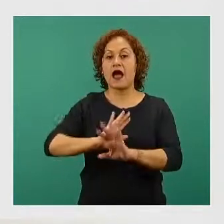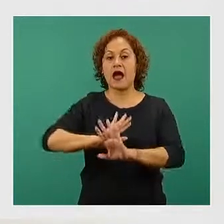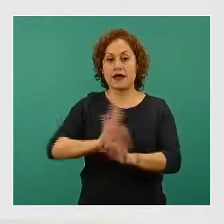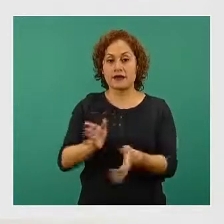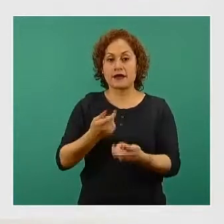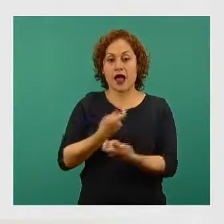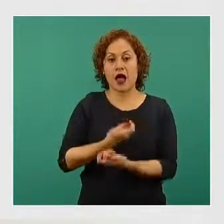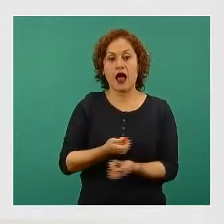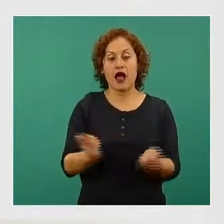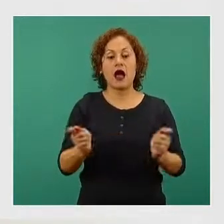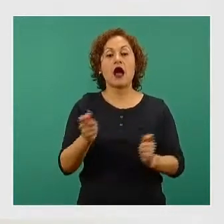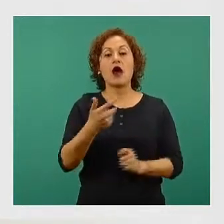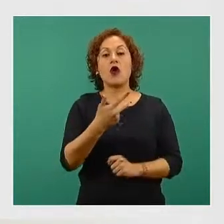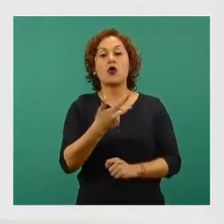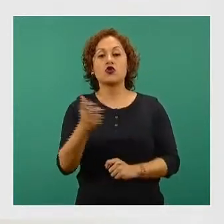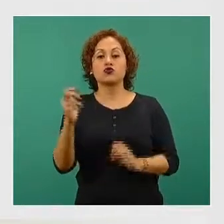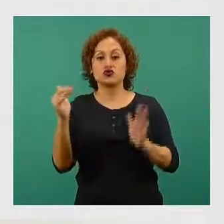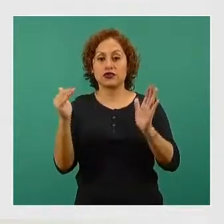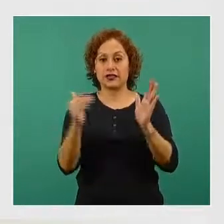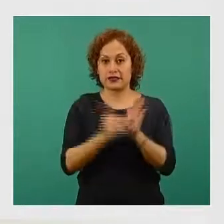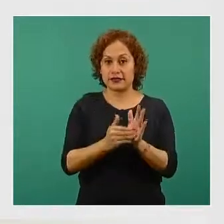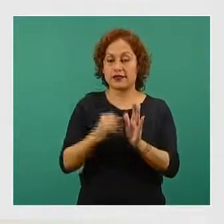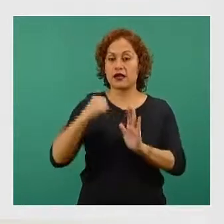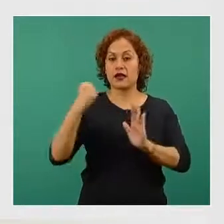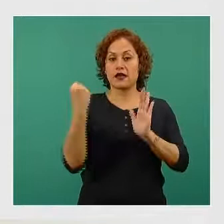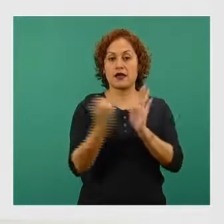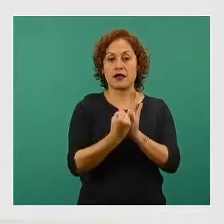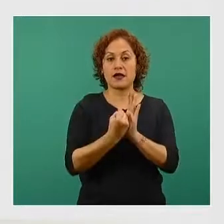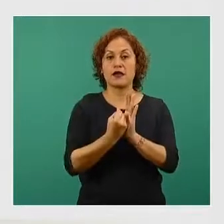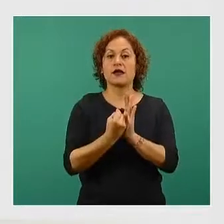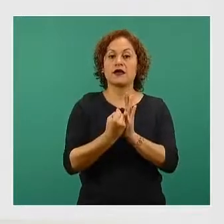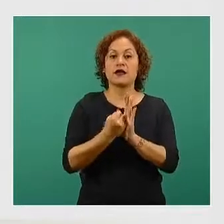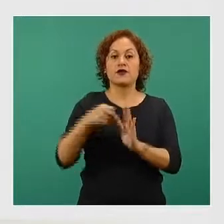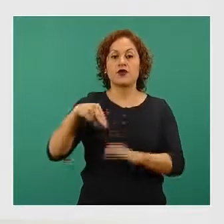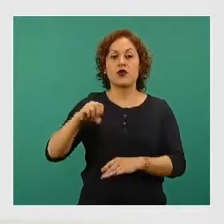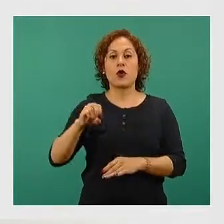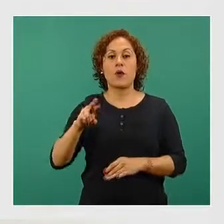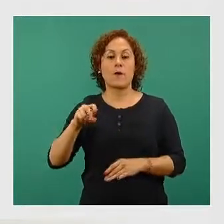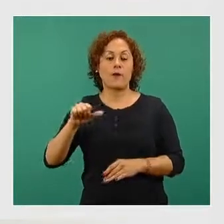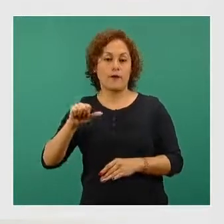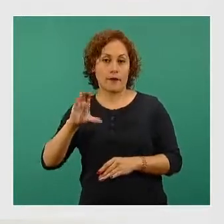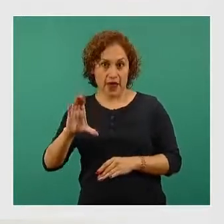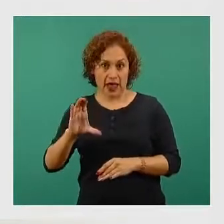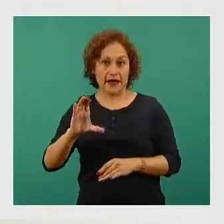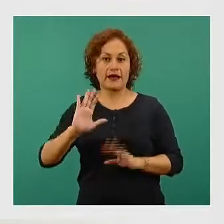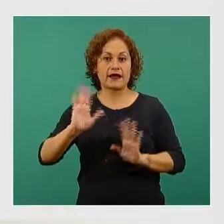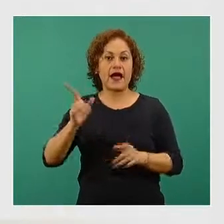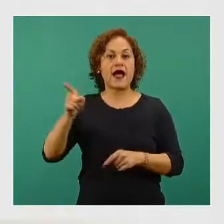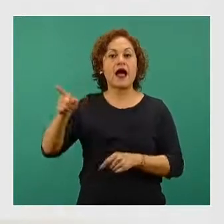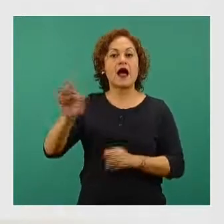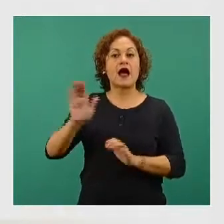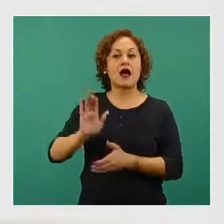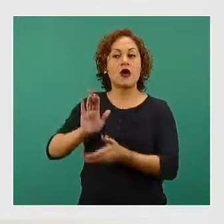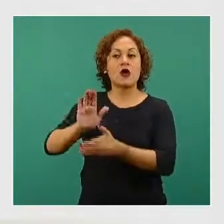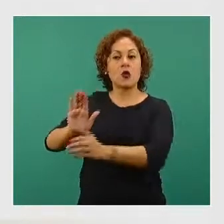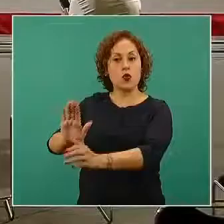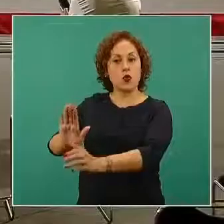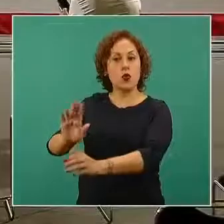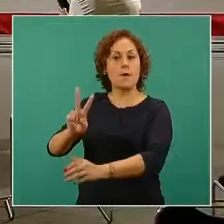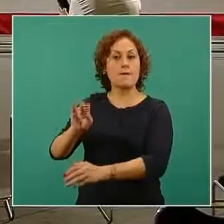estas 800,000 dosis de Sinovac que se tenían resguardadas en Birmex y que estaba solo pendiente de